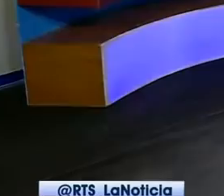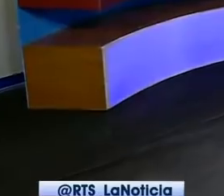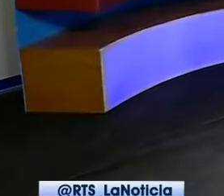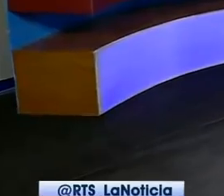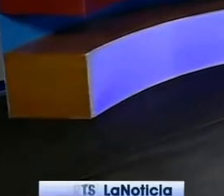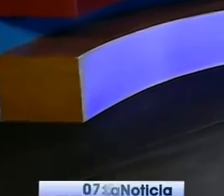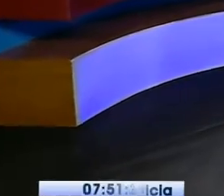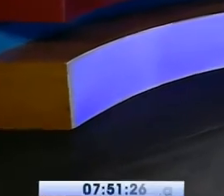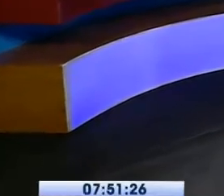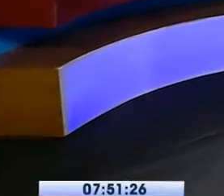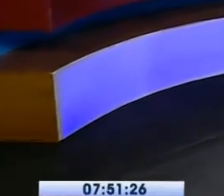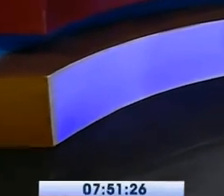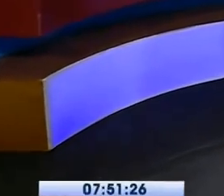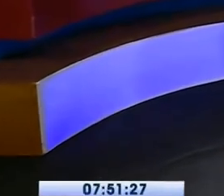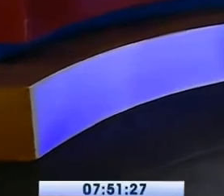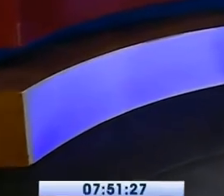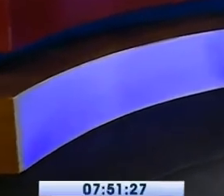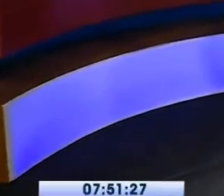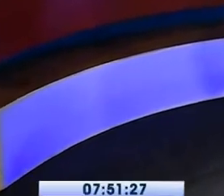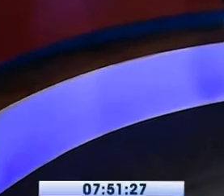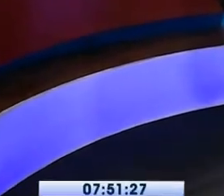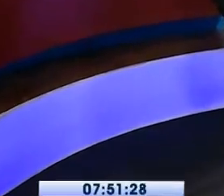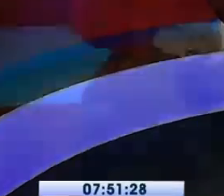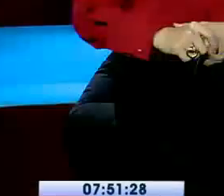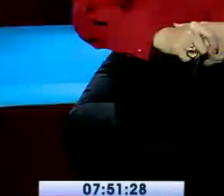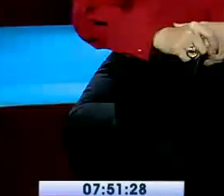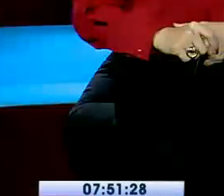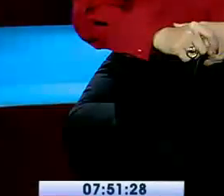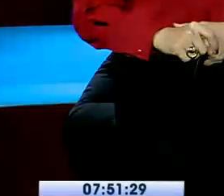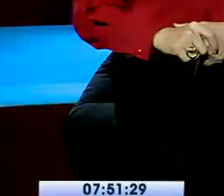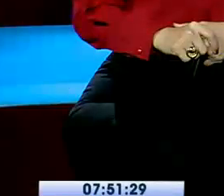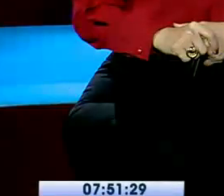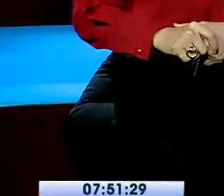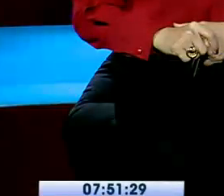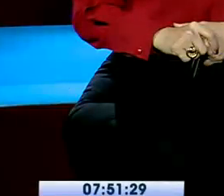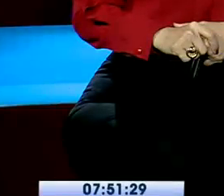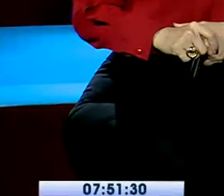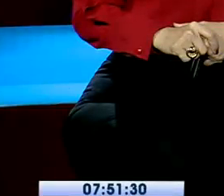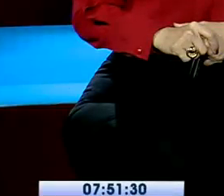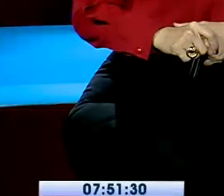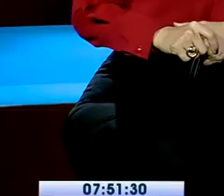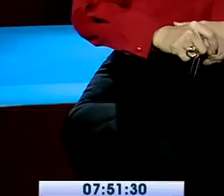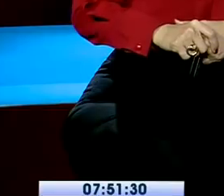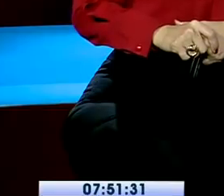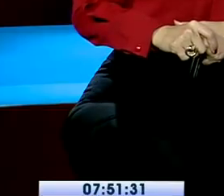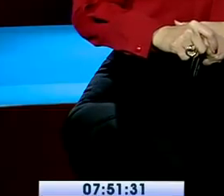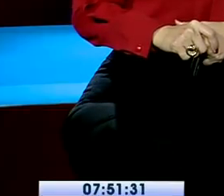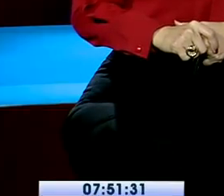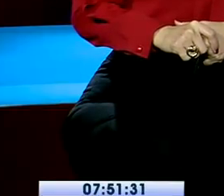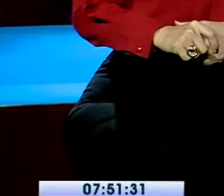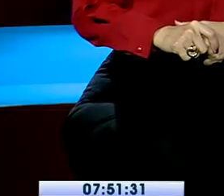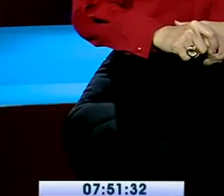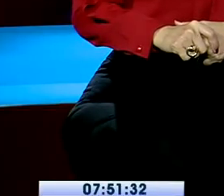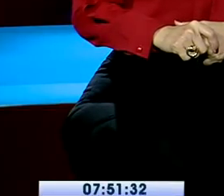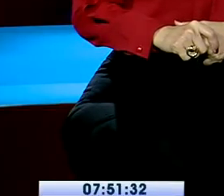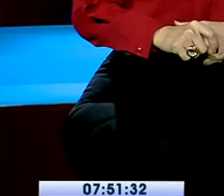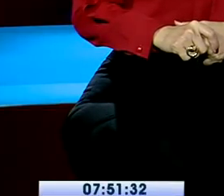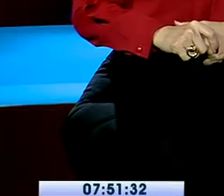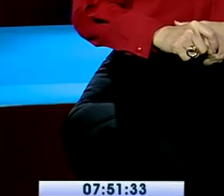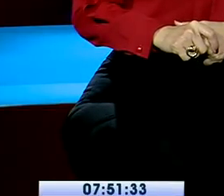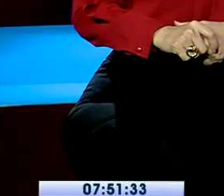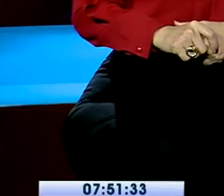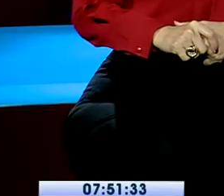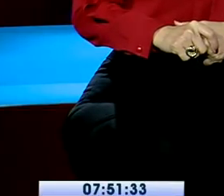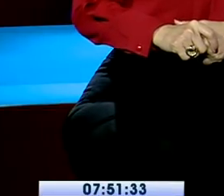Un ciudadano perdió la vida luego de que un vehículo pesado cayera sobre él cuando lo reparaba. El trágico hecho ocurrió en el